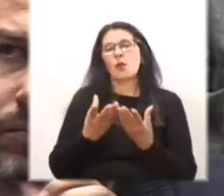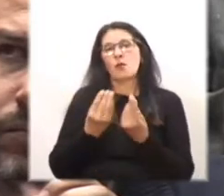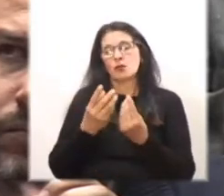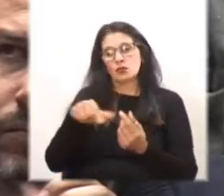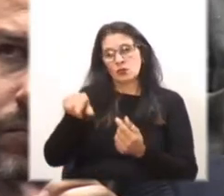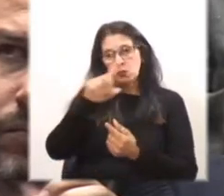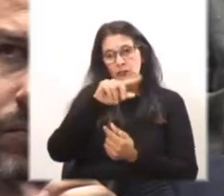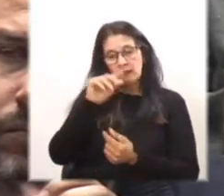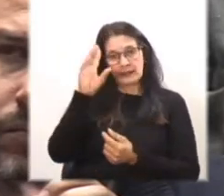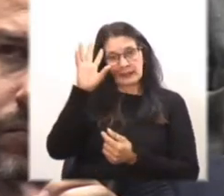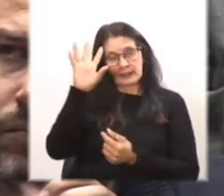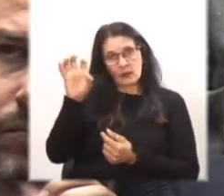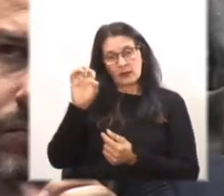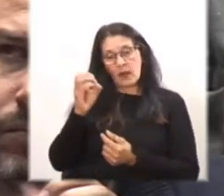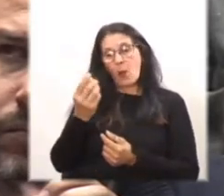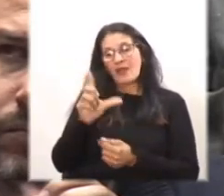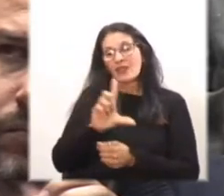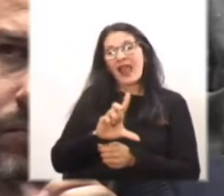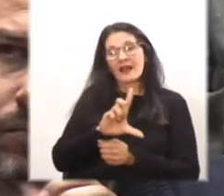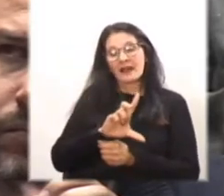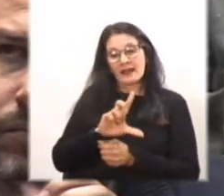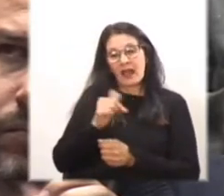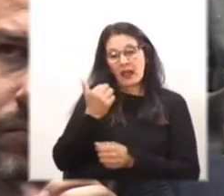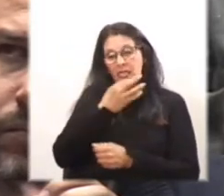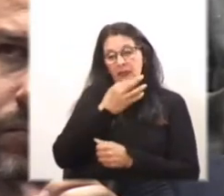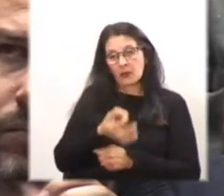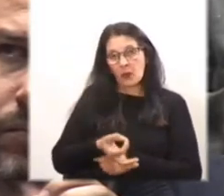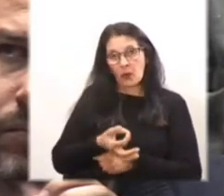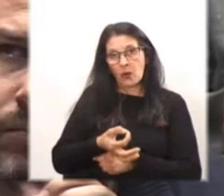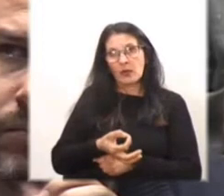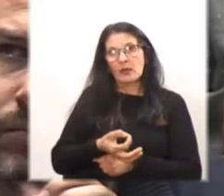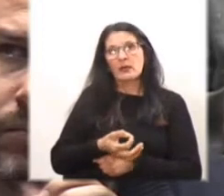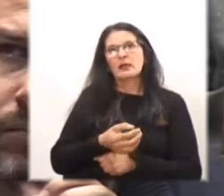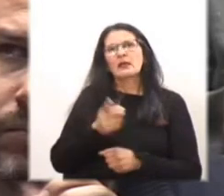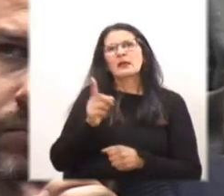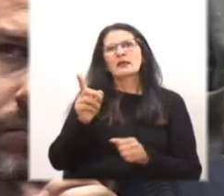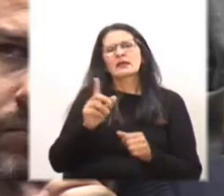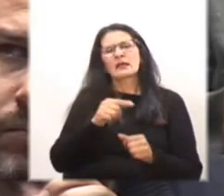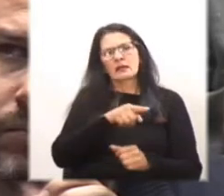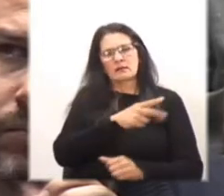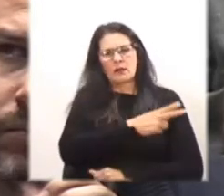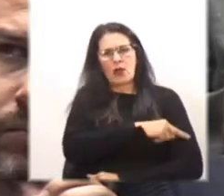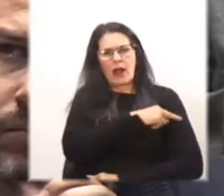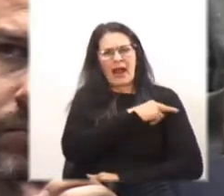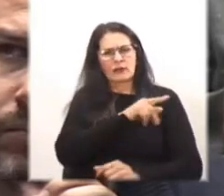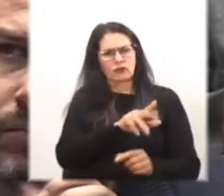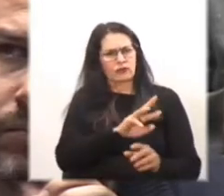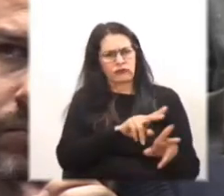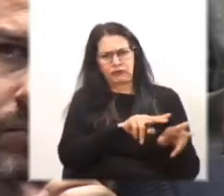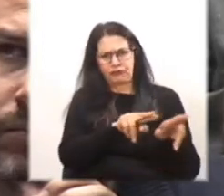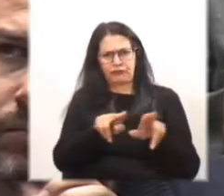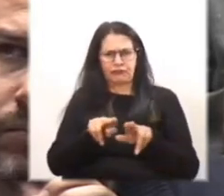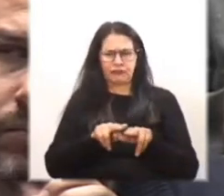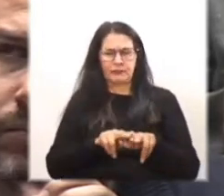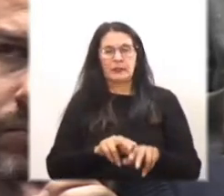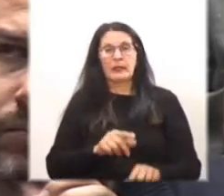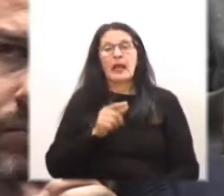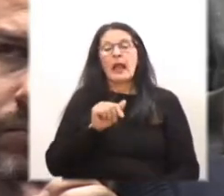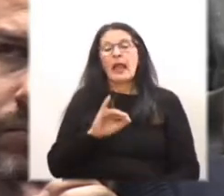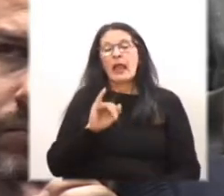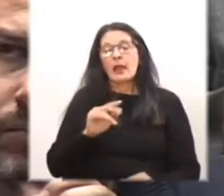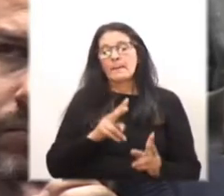recordarán cuando Larrañaga dijo que se queden con todos los cargos. En el